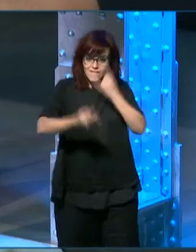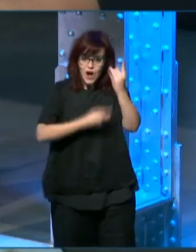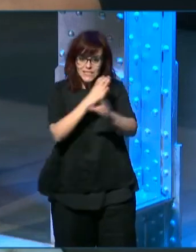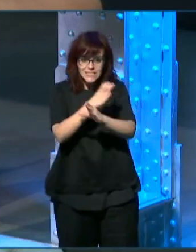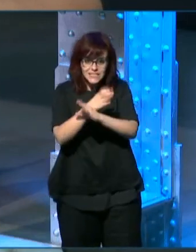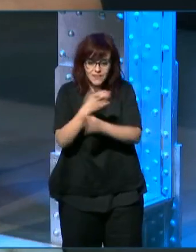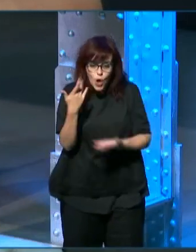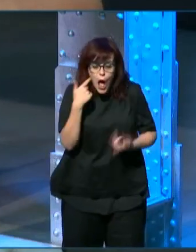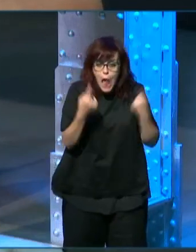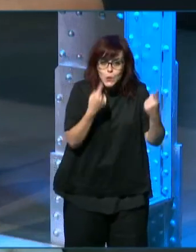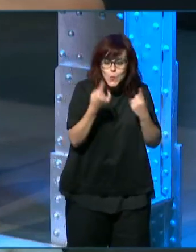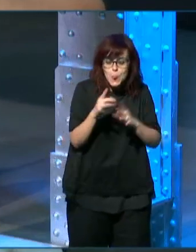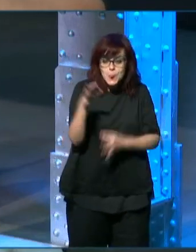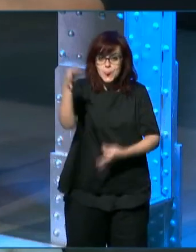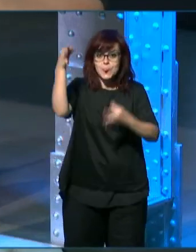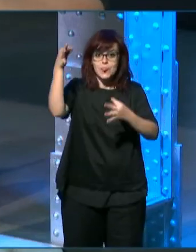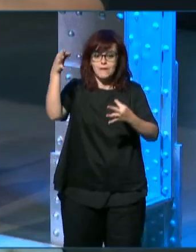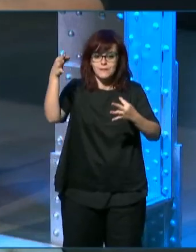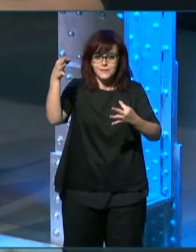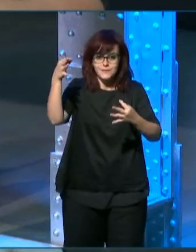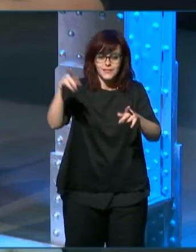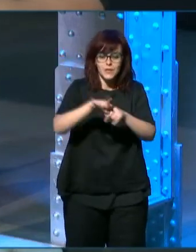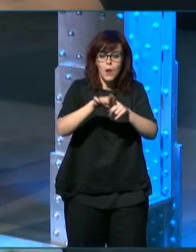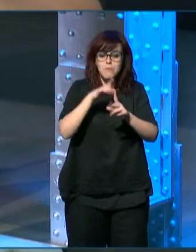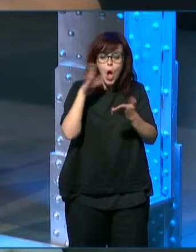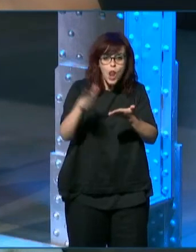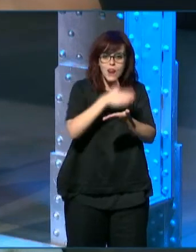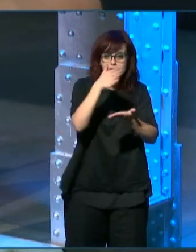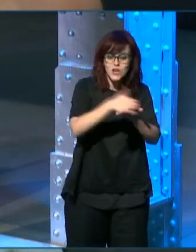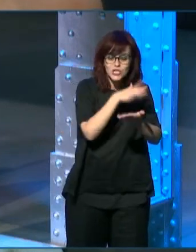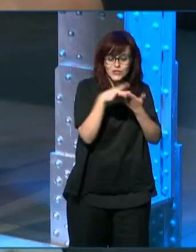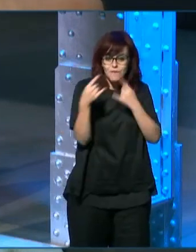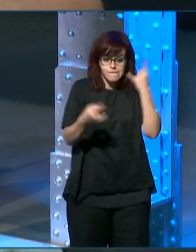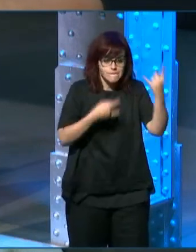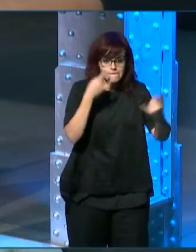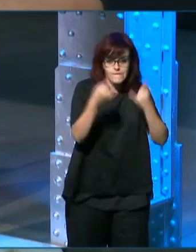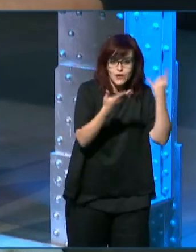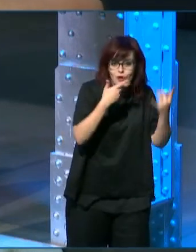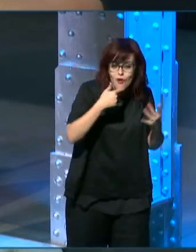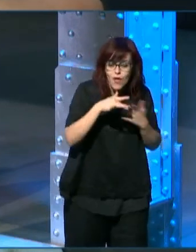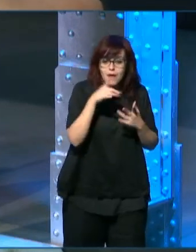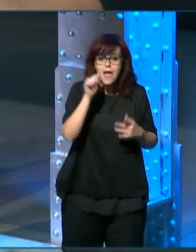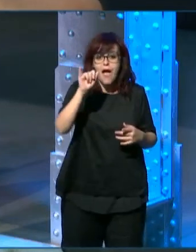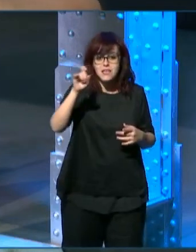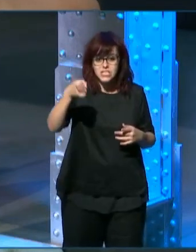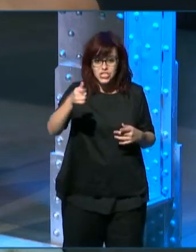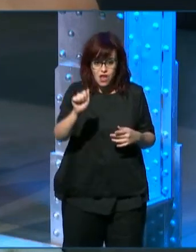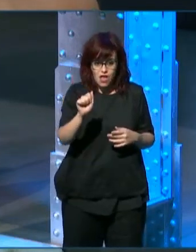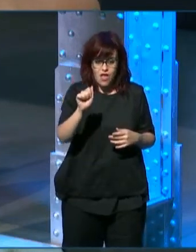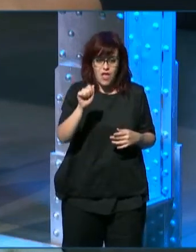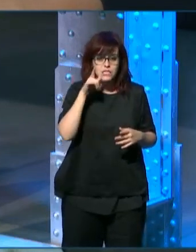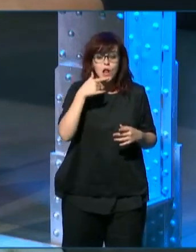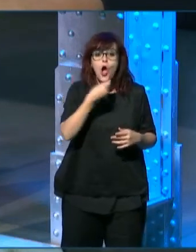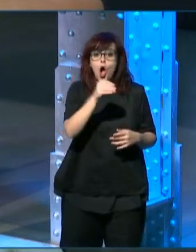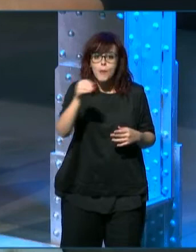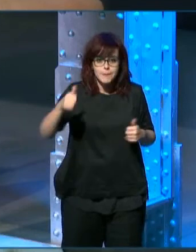bueno, uno caía por ahí y caía en los libros de una manera que Aisha, que es la más joven, ¿no?, lo